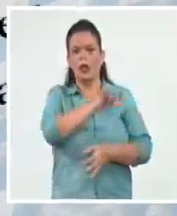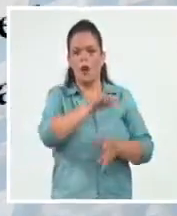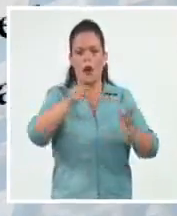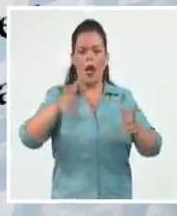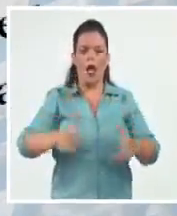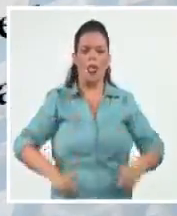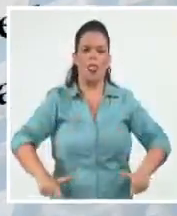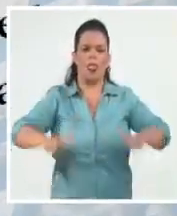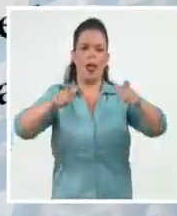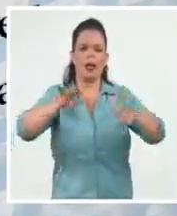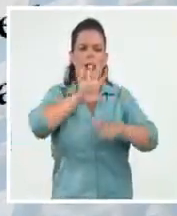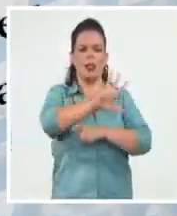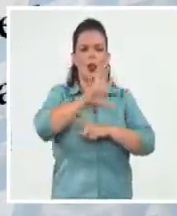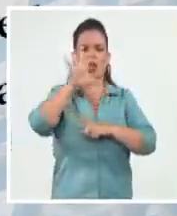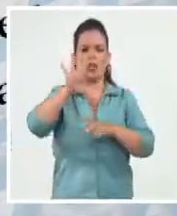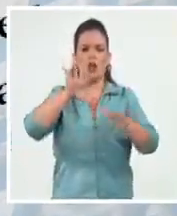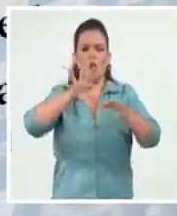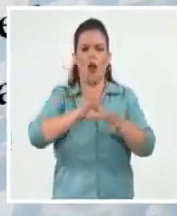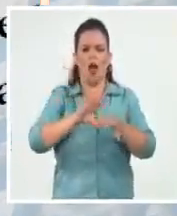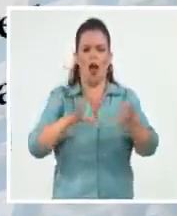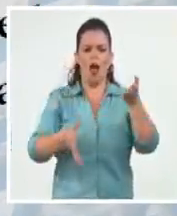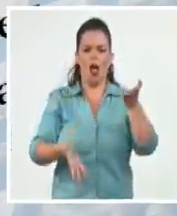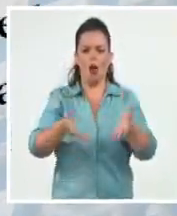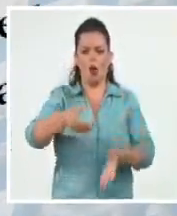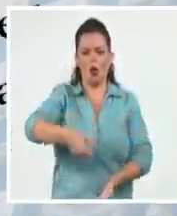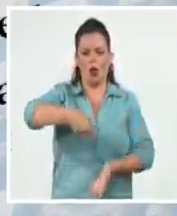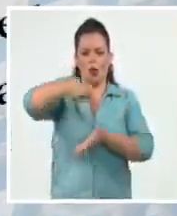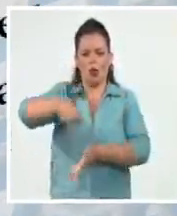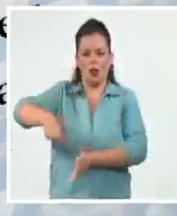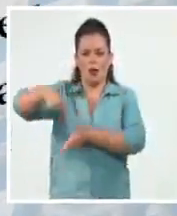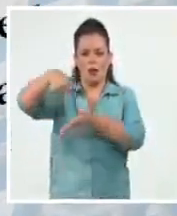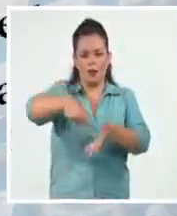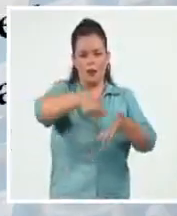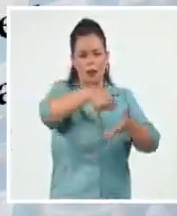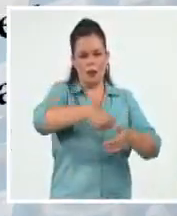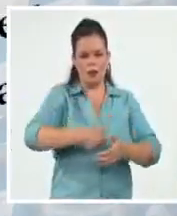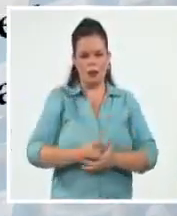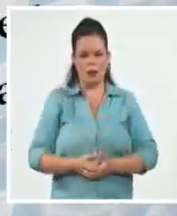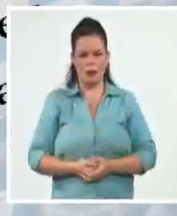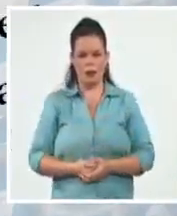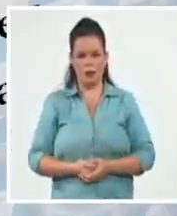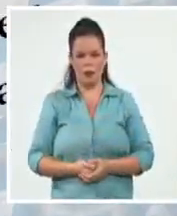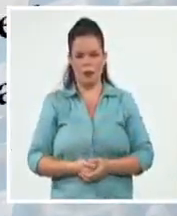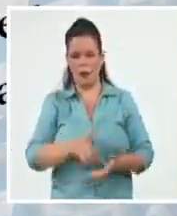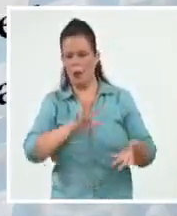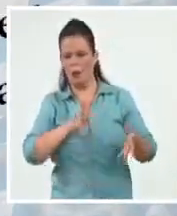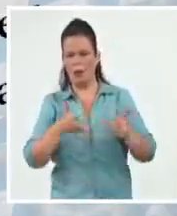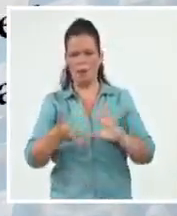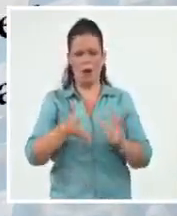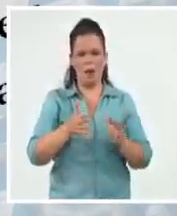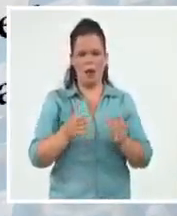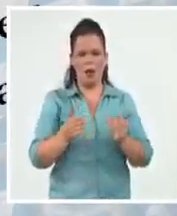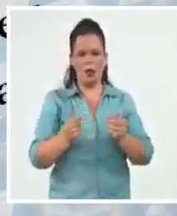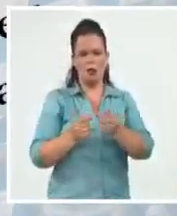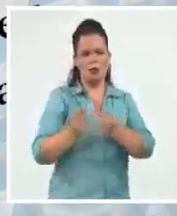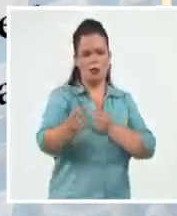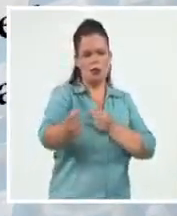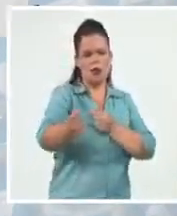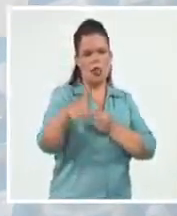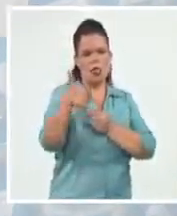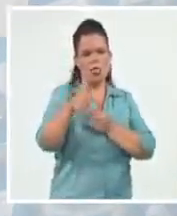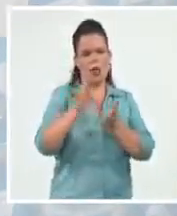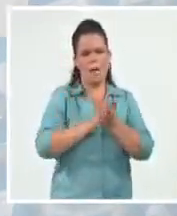y está de menos de 10 metros de la otra carretera que va llegando al